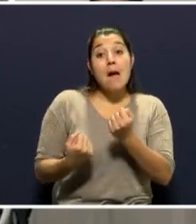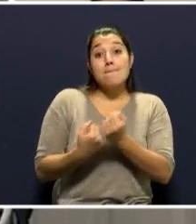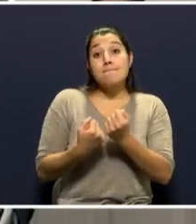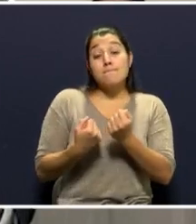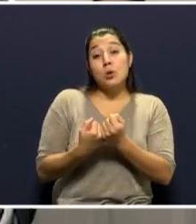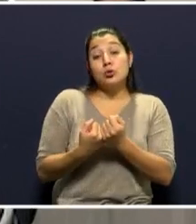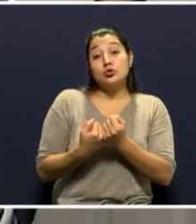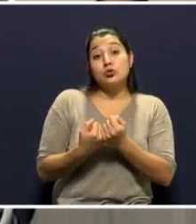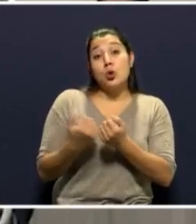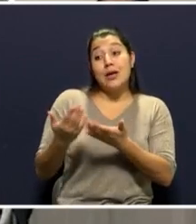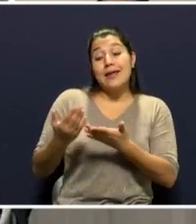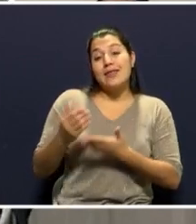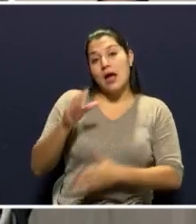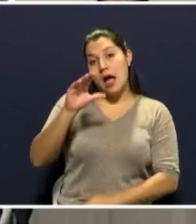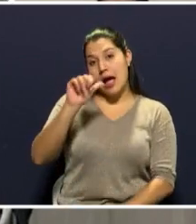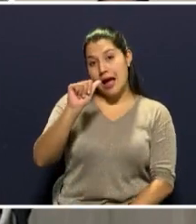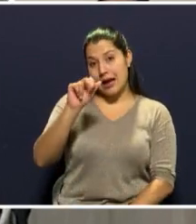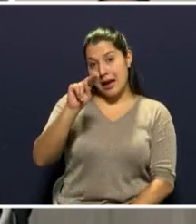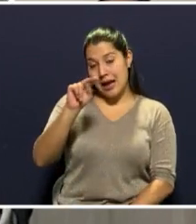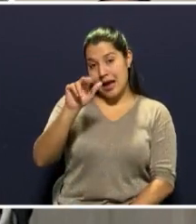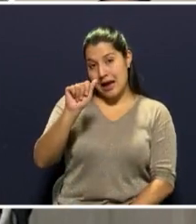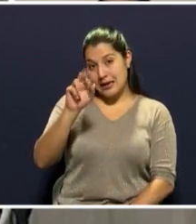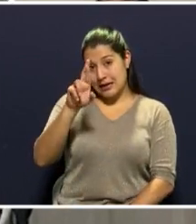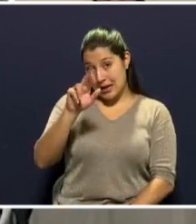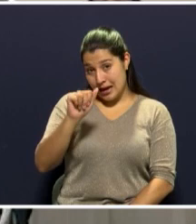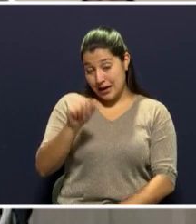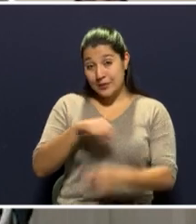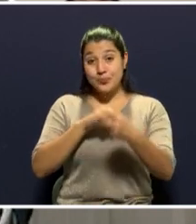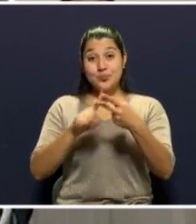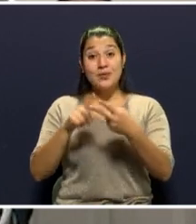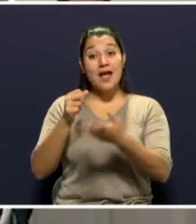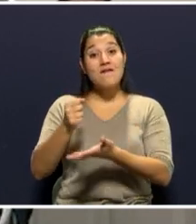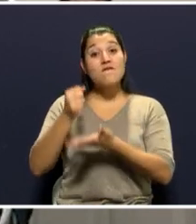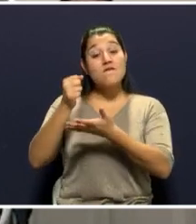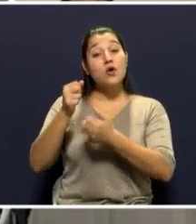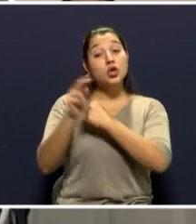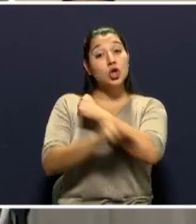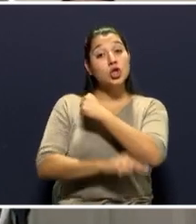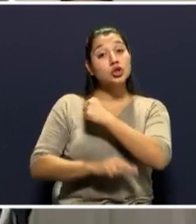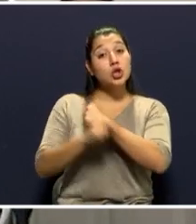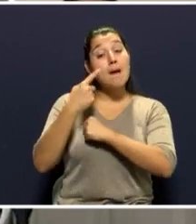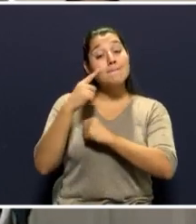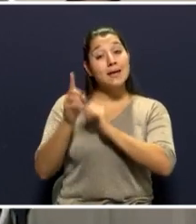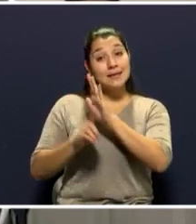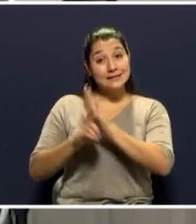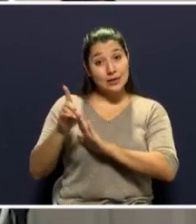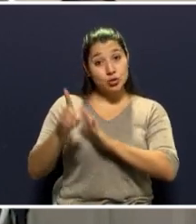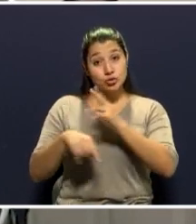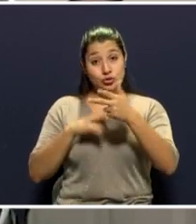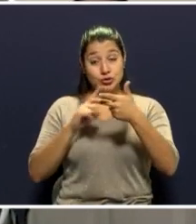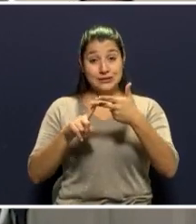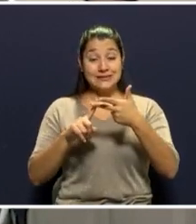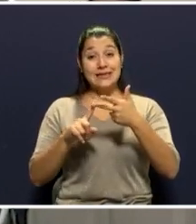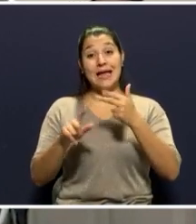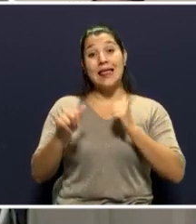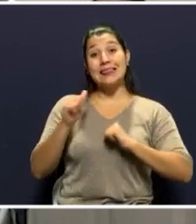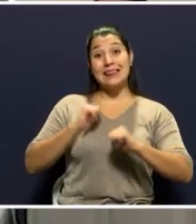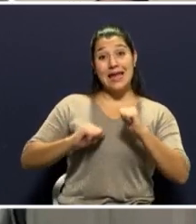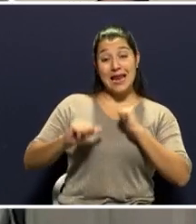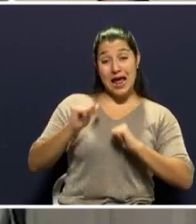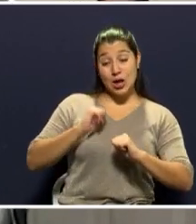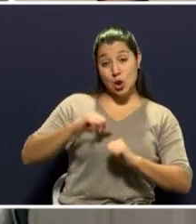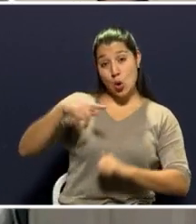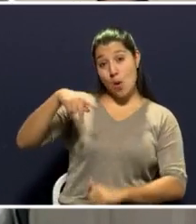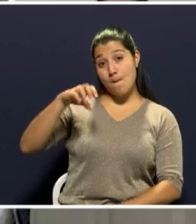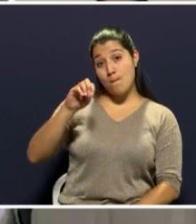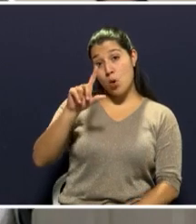nos ofrece Canara, asimismo como el Fondo de Naciones Unidas para el Desarrollo y el Teatro Políndromos, que